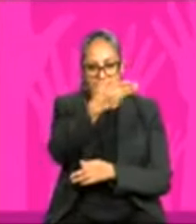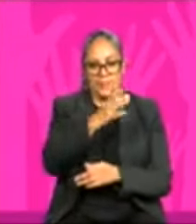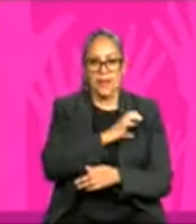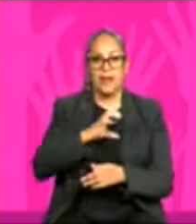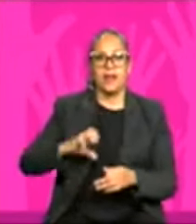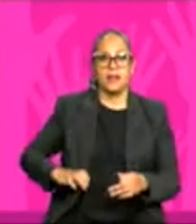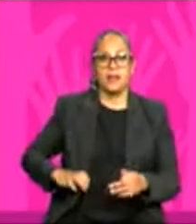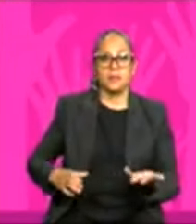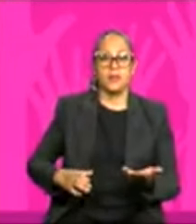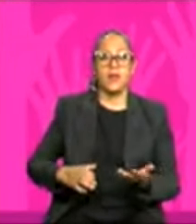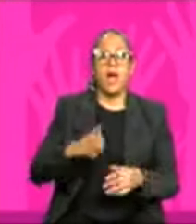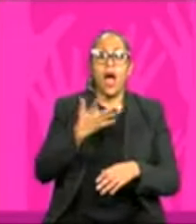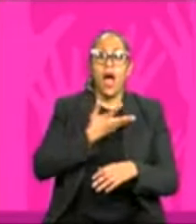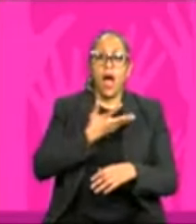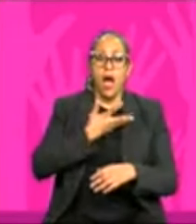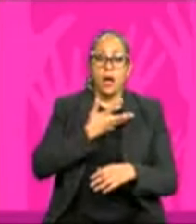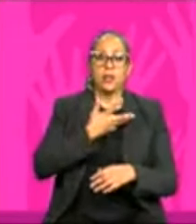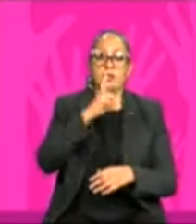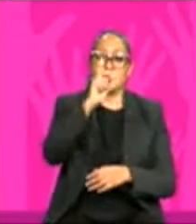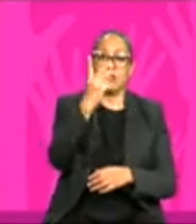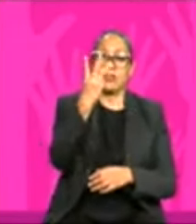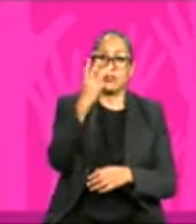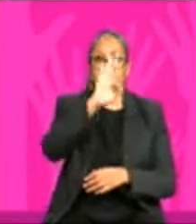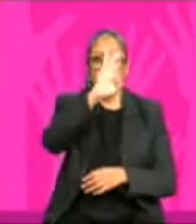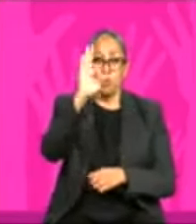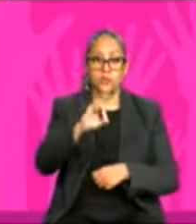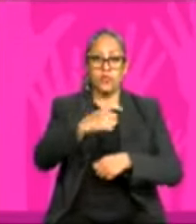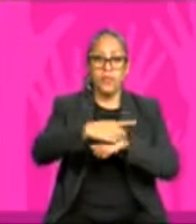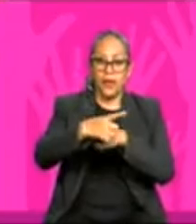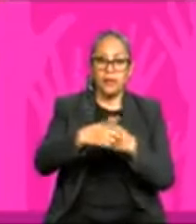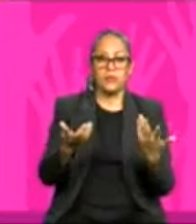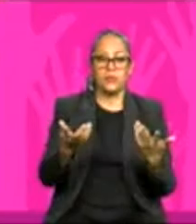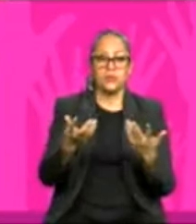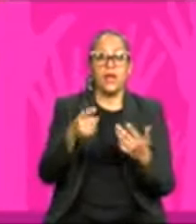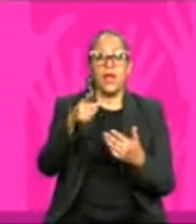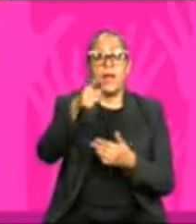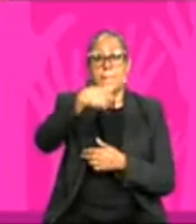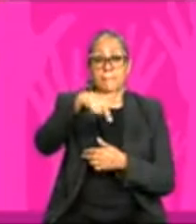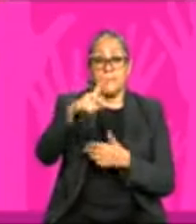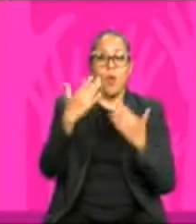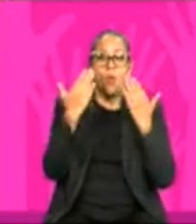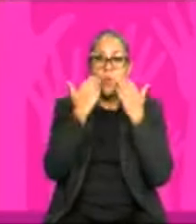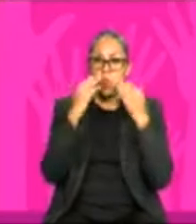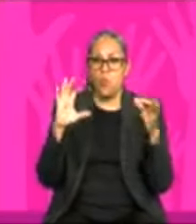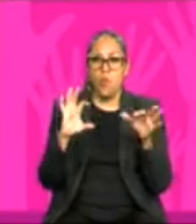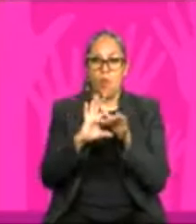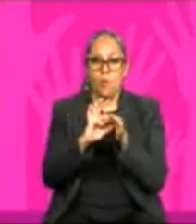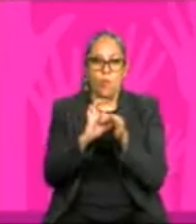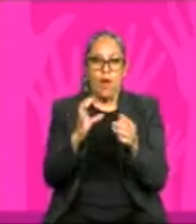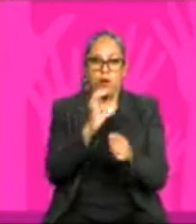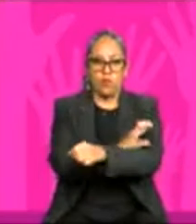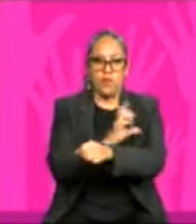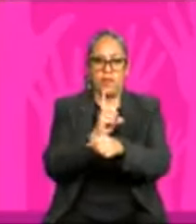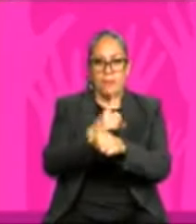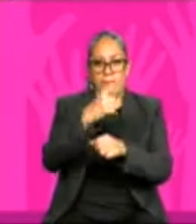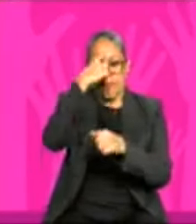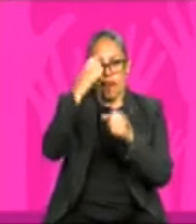se cometen 33% de los delitos y no han querido coordinarse con la Comisión de Seguridad